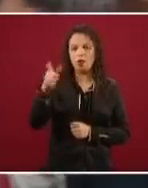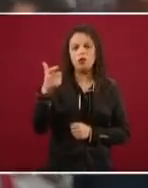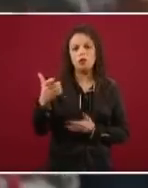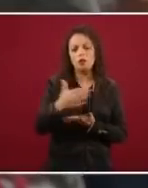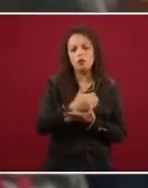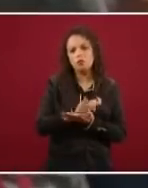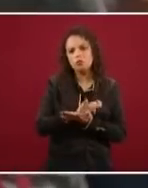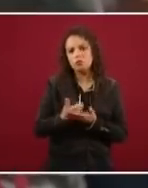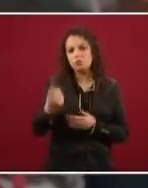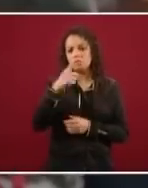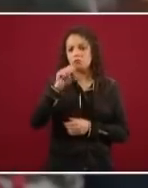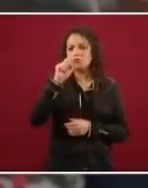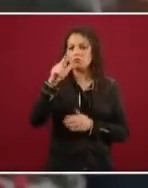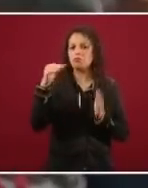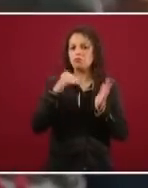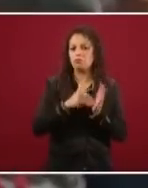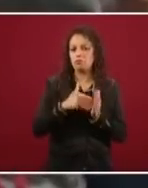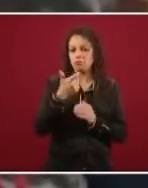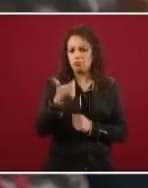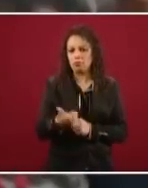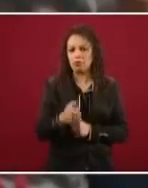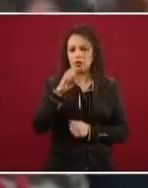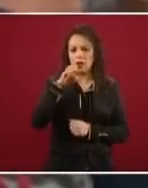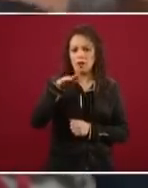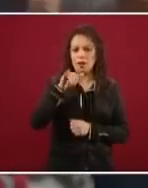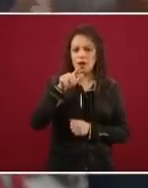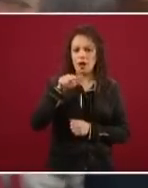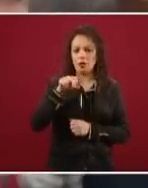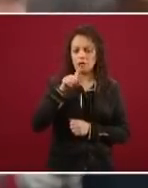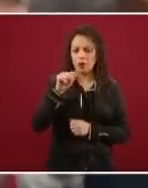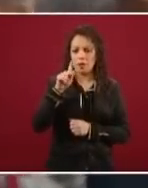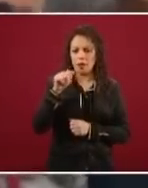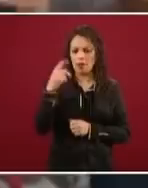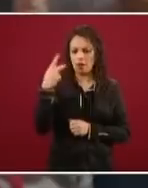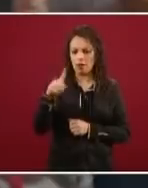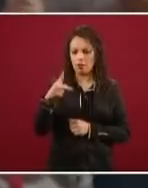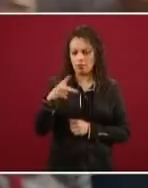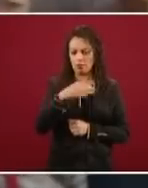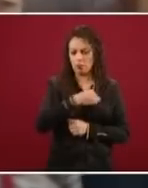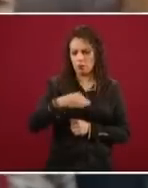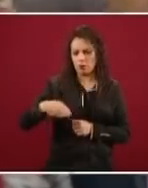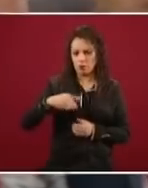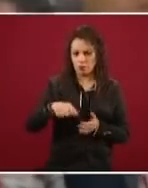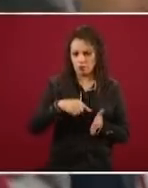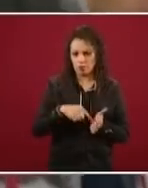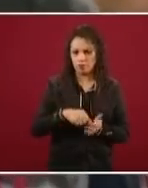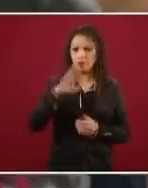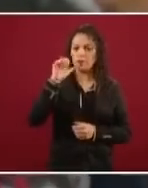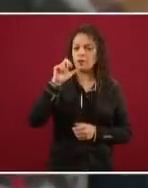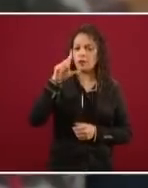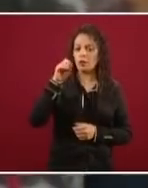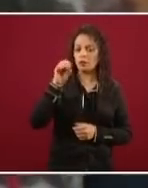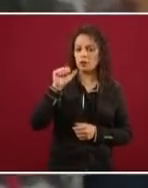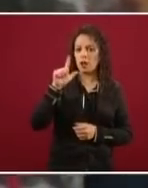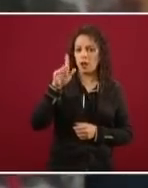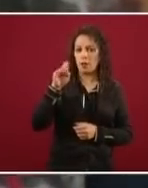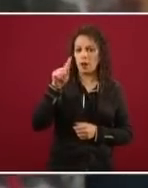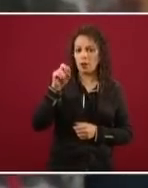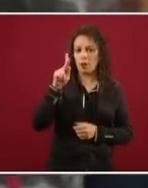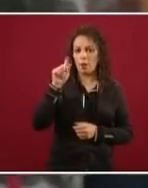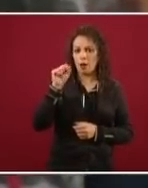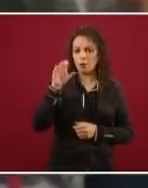pesos emiliano zapata emiliano zapata del municipio de emiliano zapata carlos alberto pascual gana